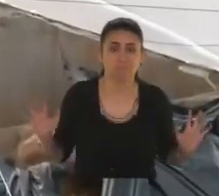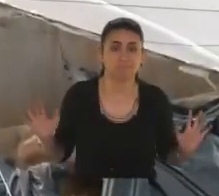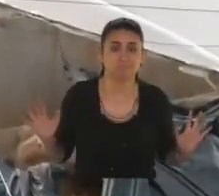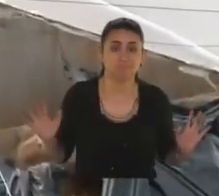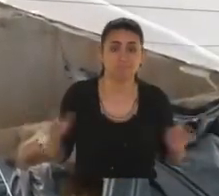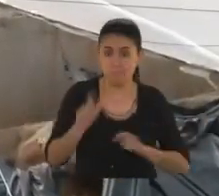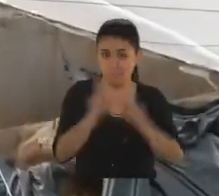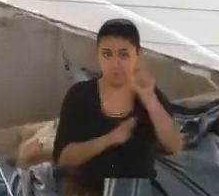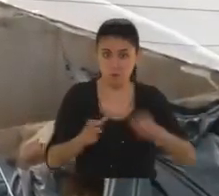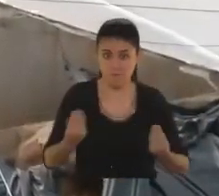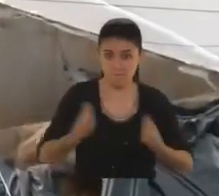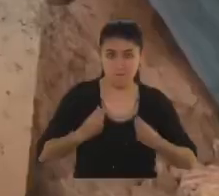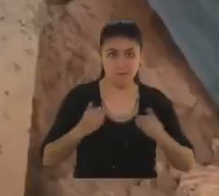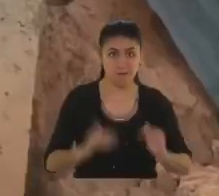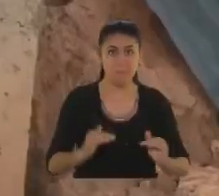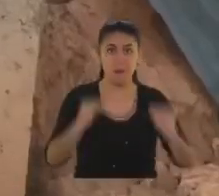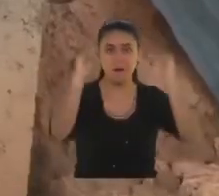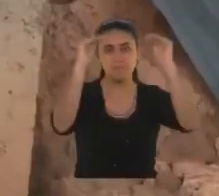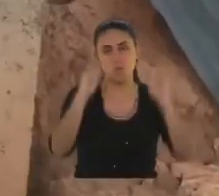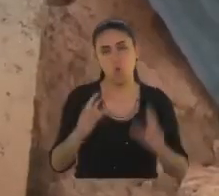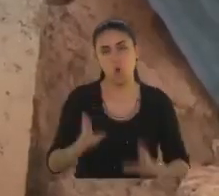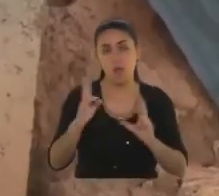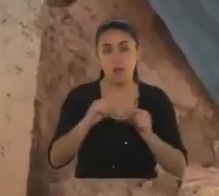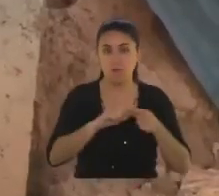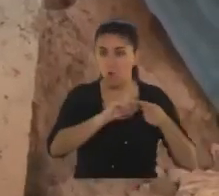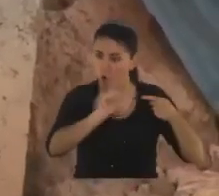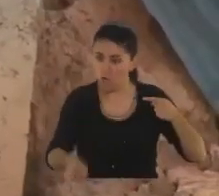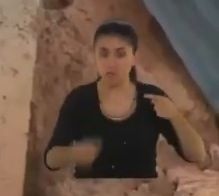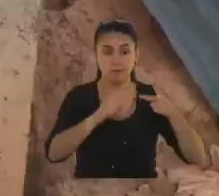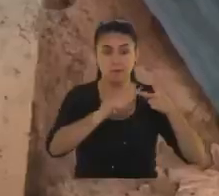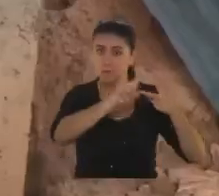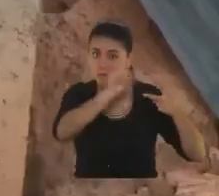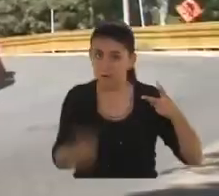de Atavanza esperan que con el fallo en segunda